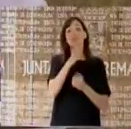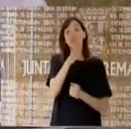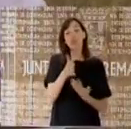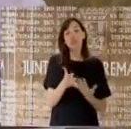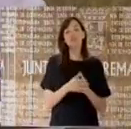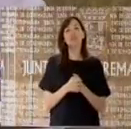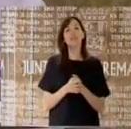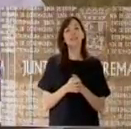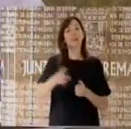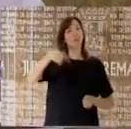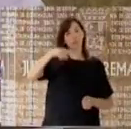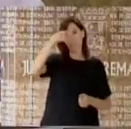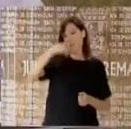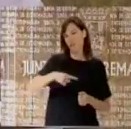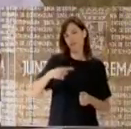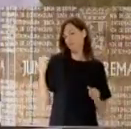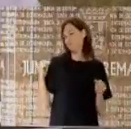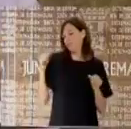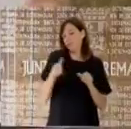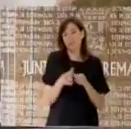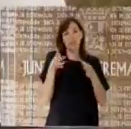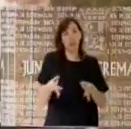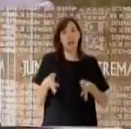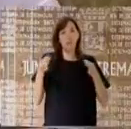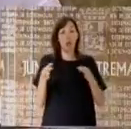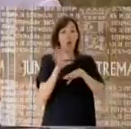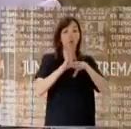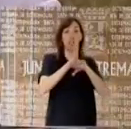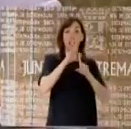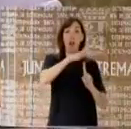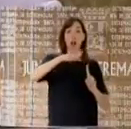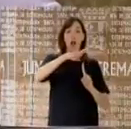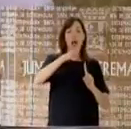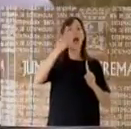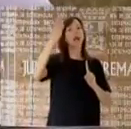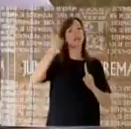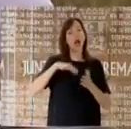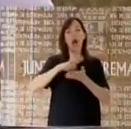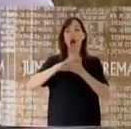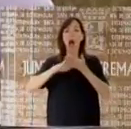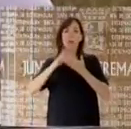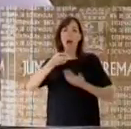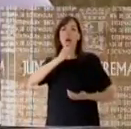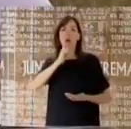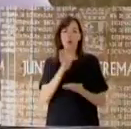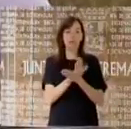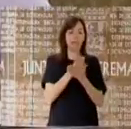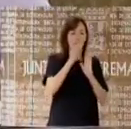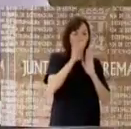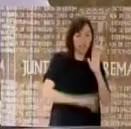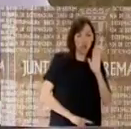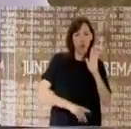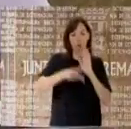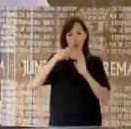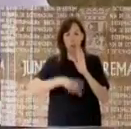eso sabéis desde siempre que en esta consejería ya hablamos con los decretos, con las publicaciones y con las